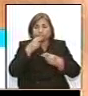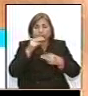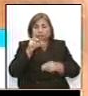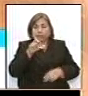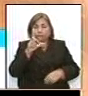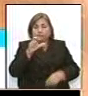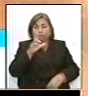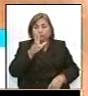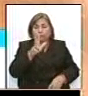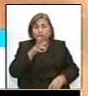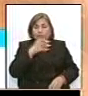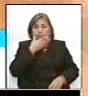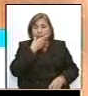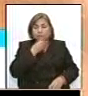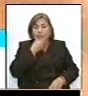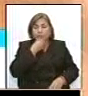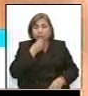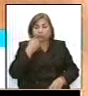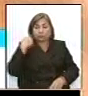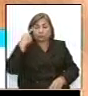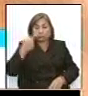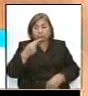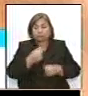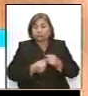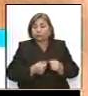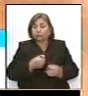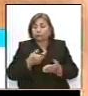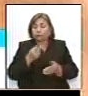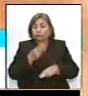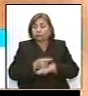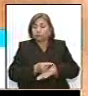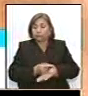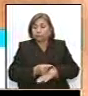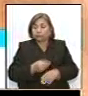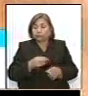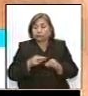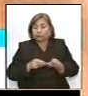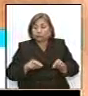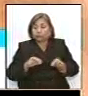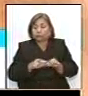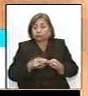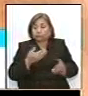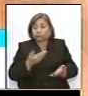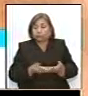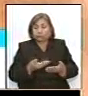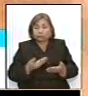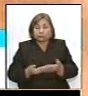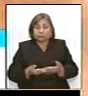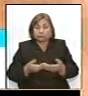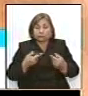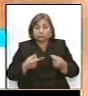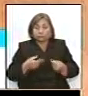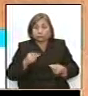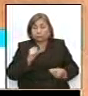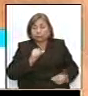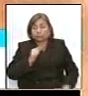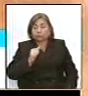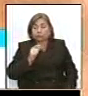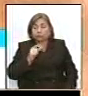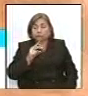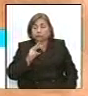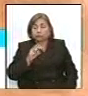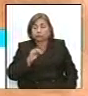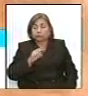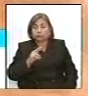3 de diciembre de 2018, es decir, al día siguiente de que se emitió el programa periodístico Panorama con la denuncia contra el congresista Salaverry por estos informes de semana